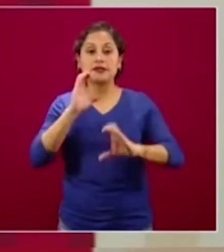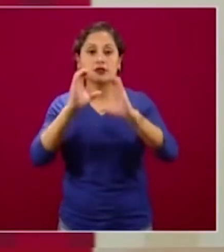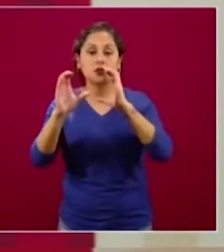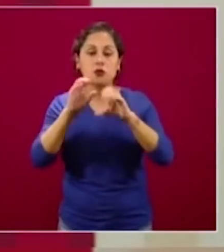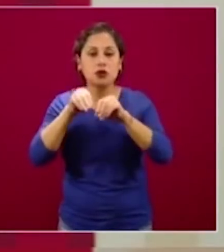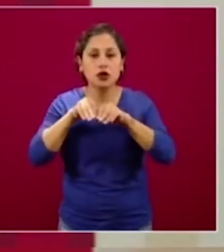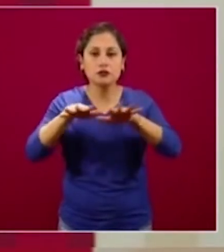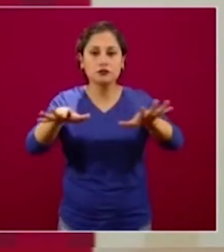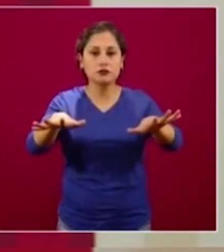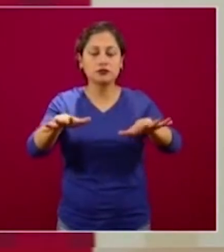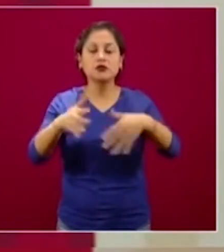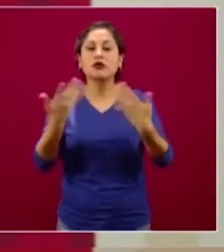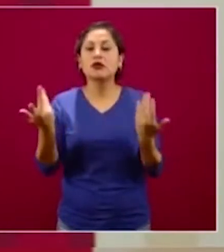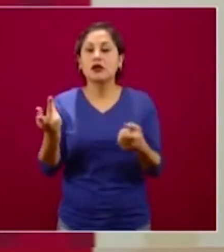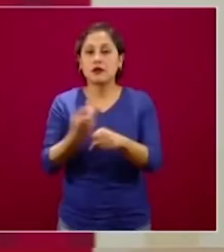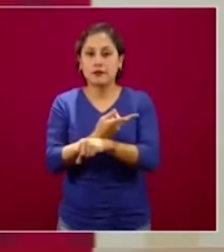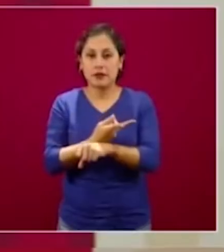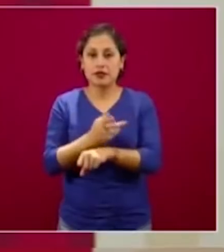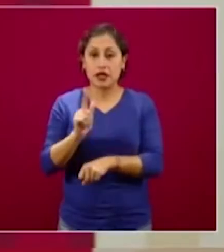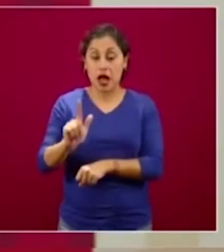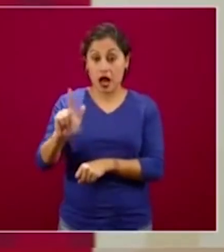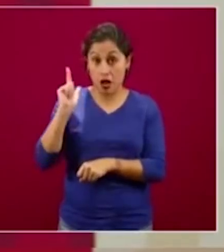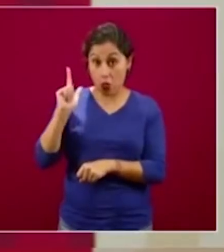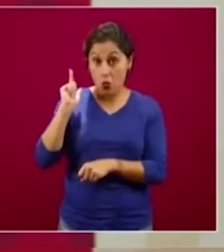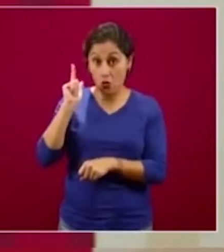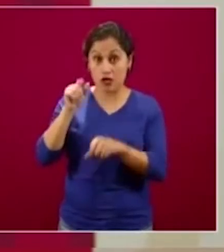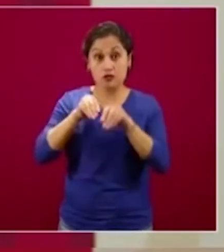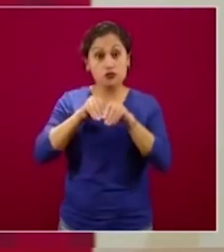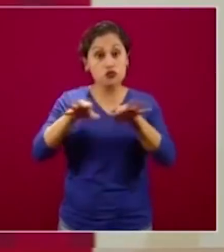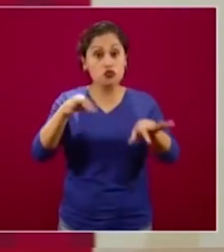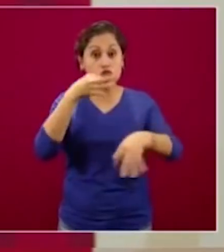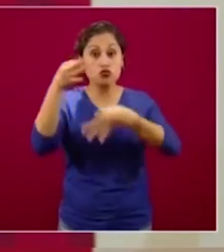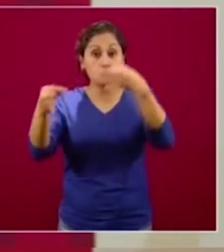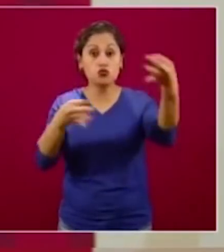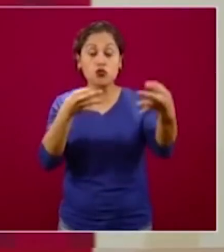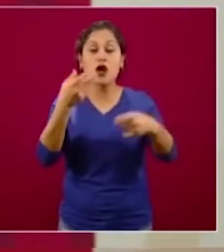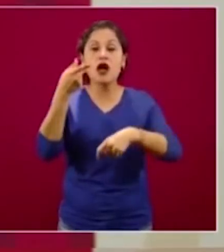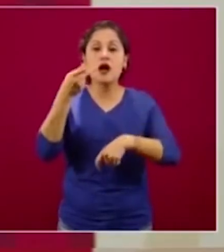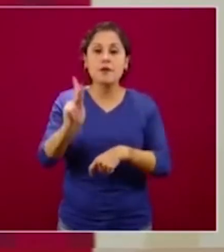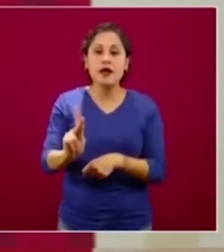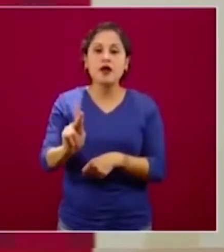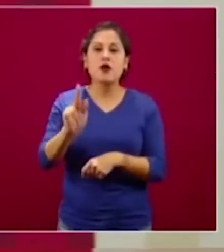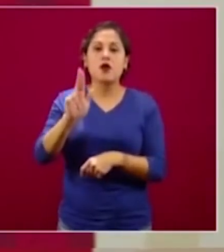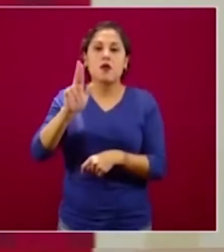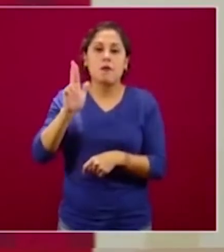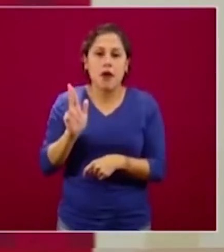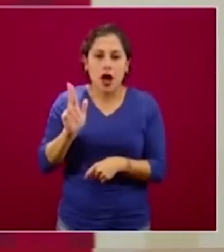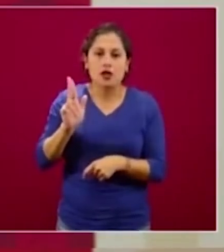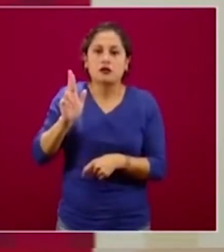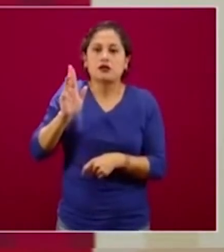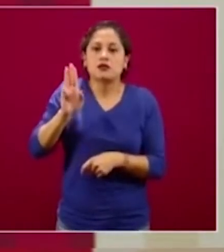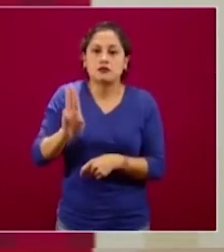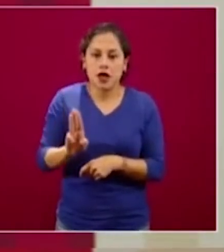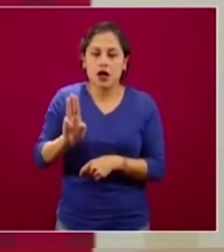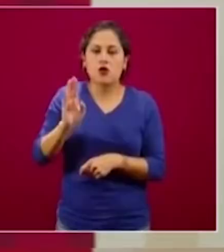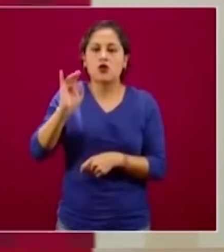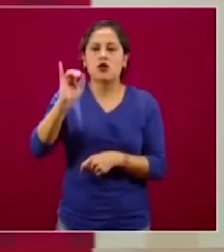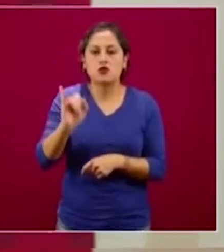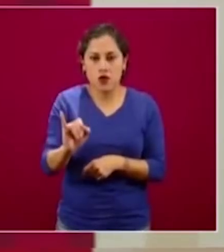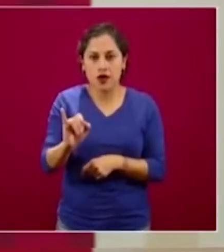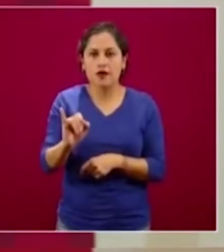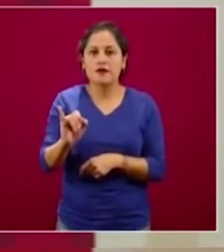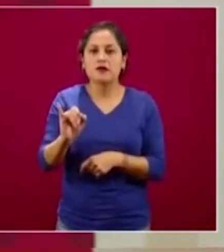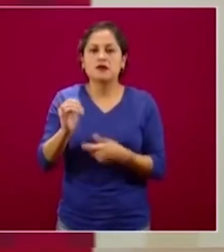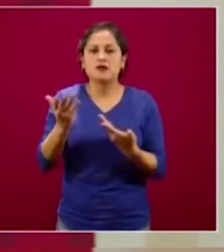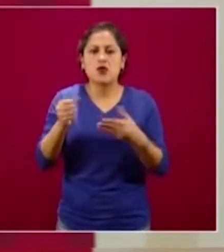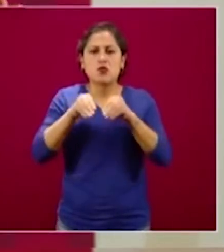que el lunes sale esa noticia, pero la replican el martes, la replican el miércoles, la replican el jueves, y